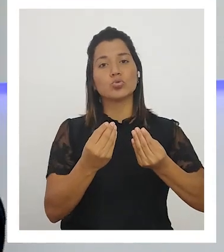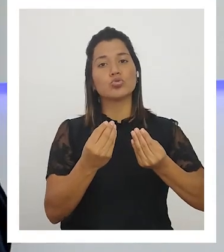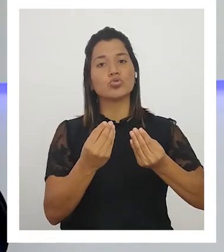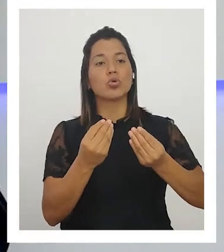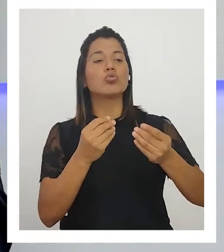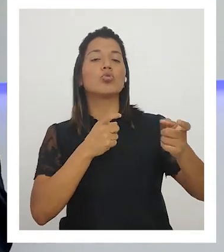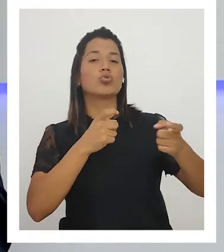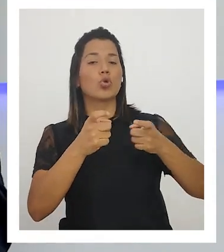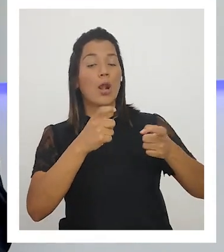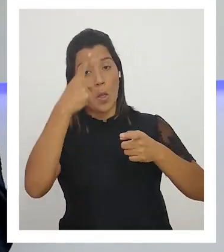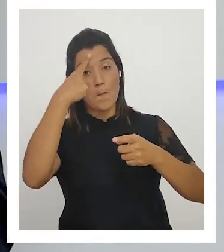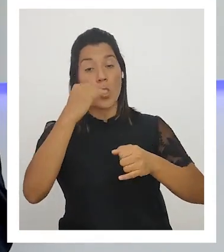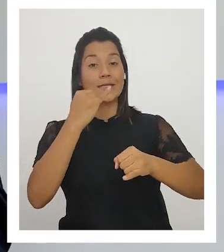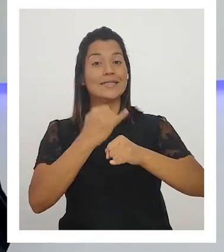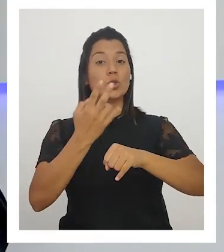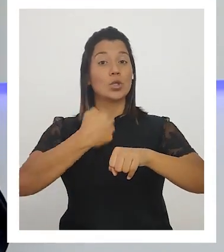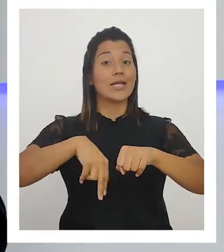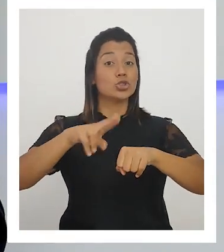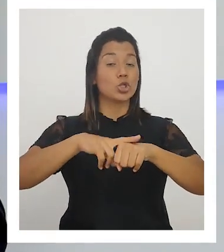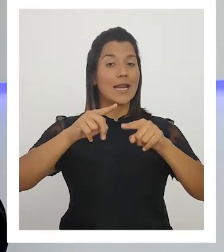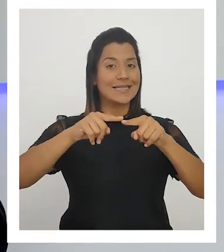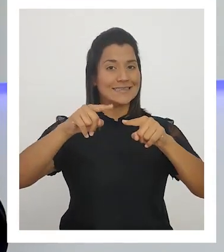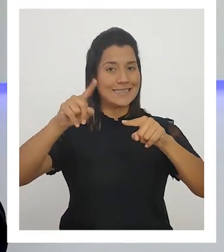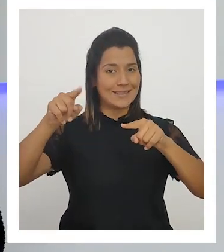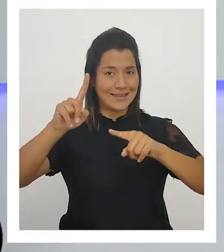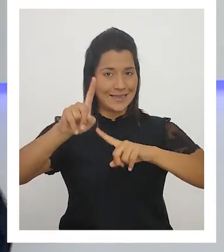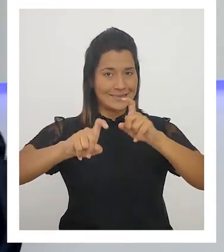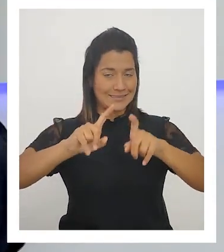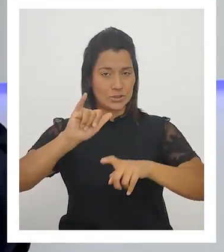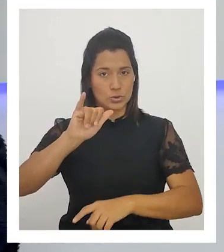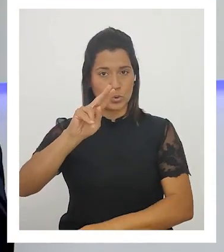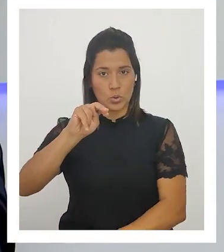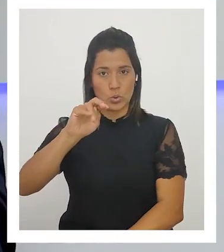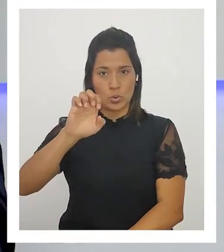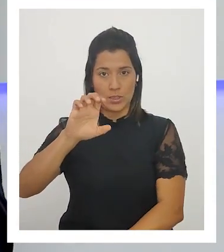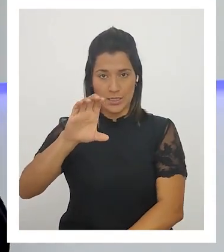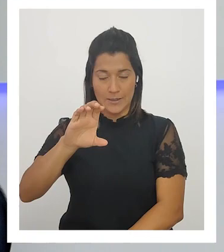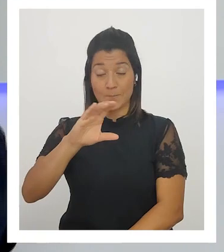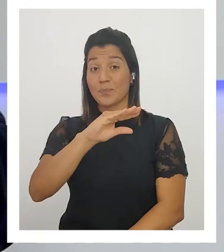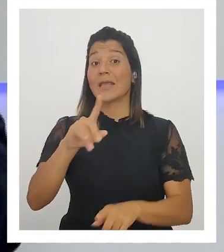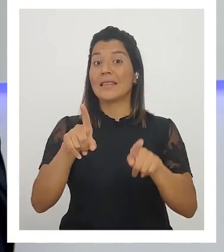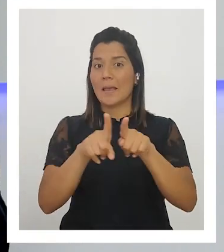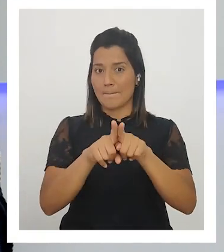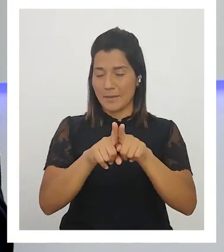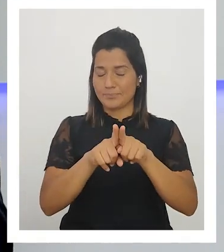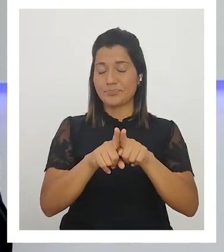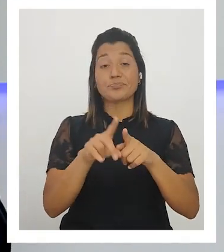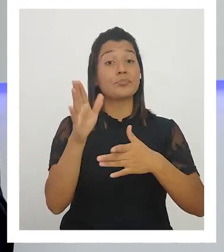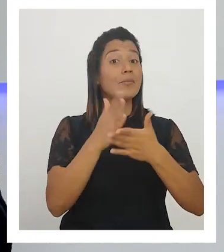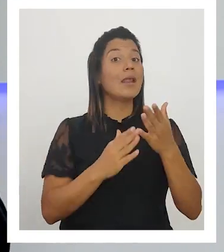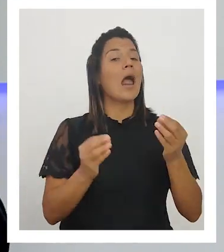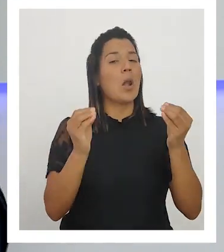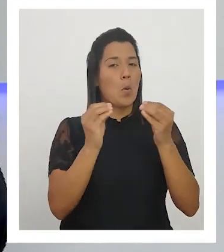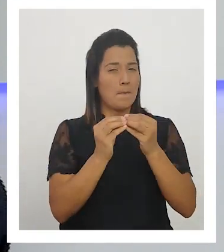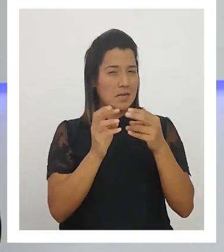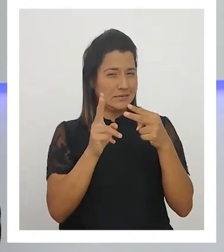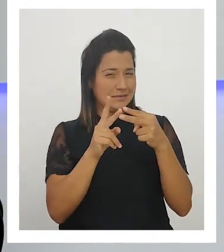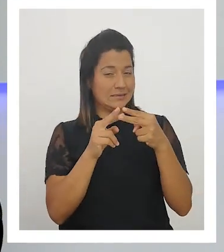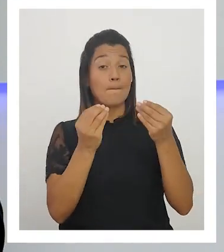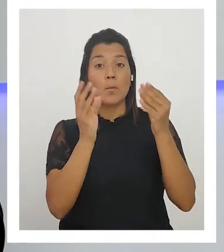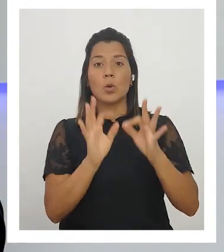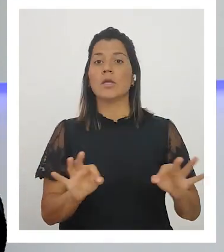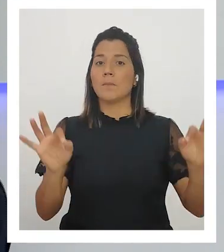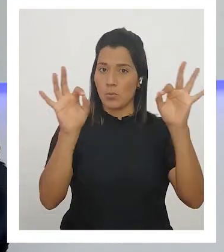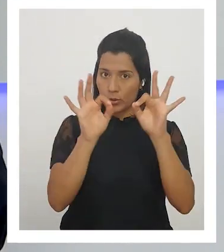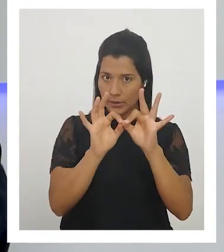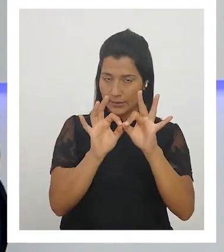por parte del Instituto Nacional de Estadística y Censos. Además, dos cosas adicionales que son